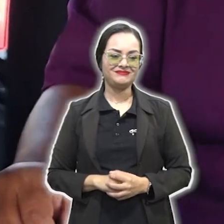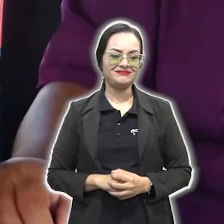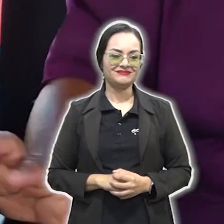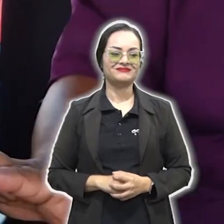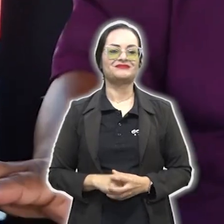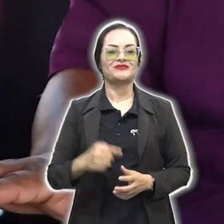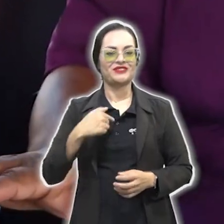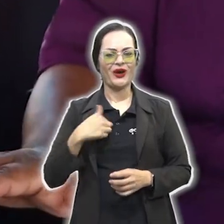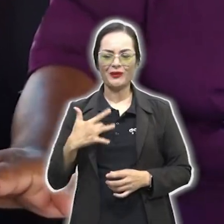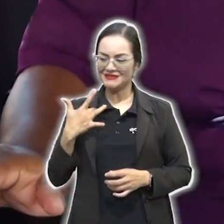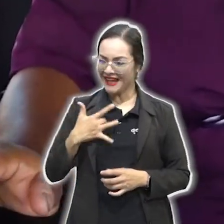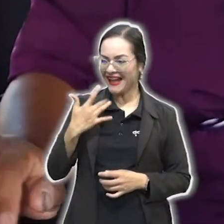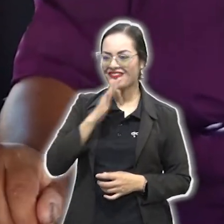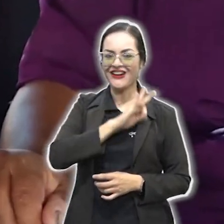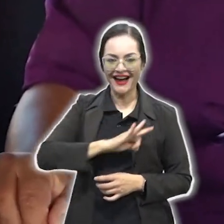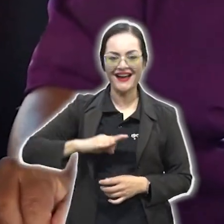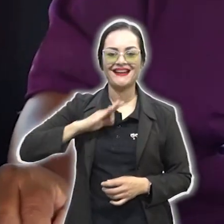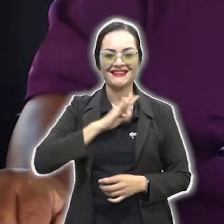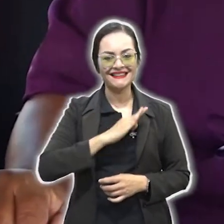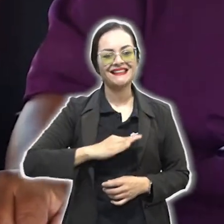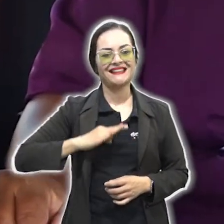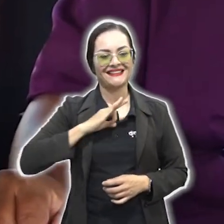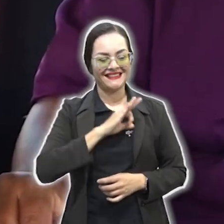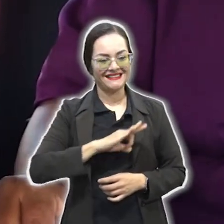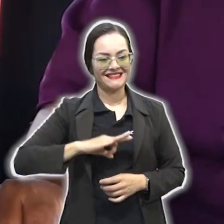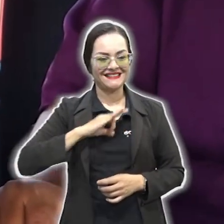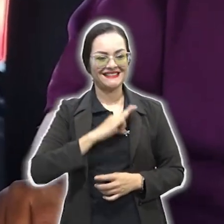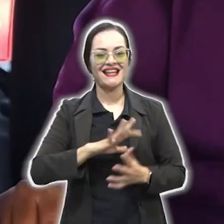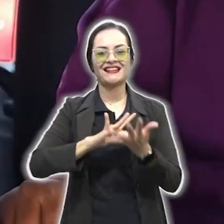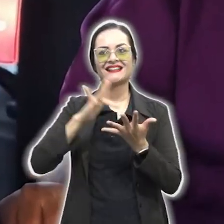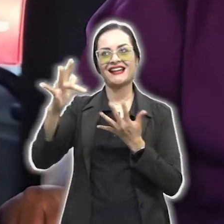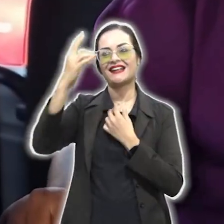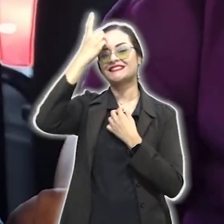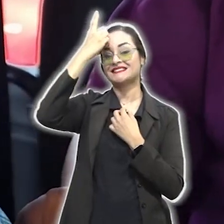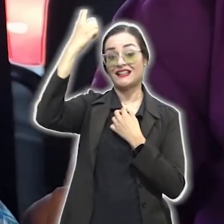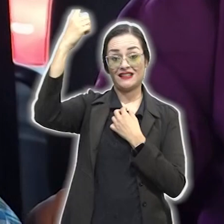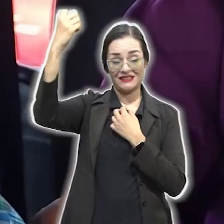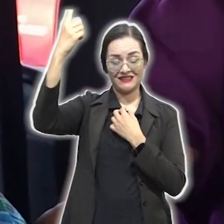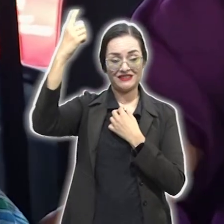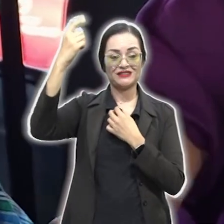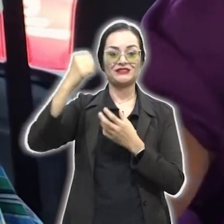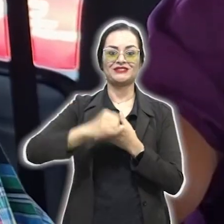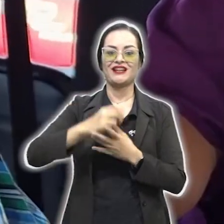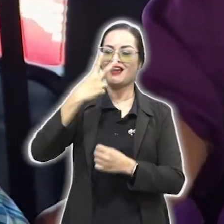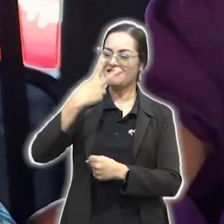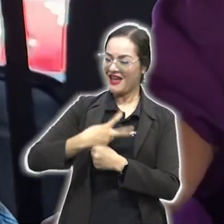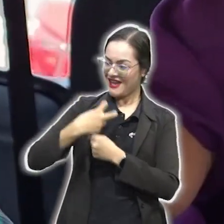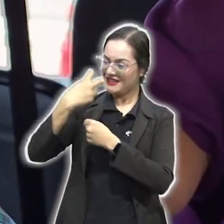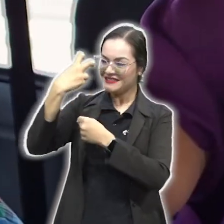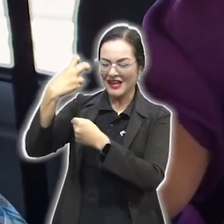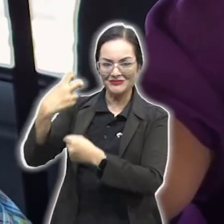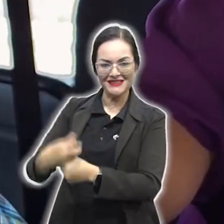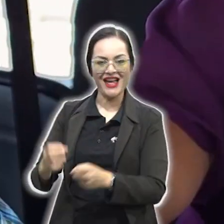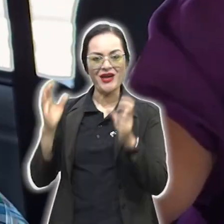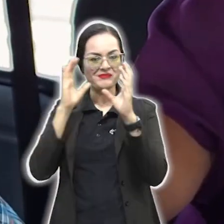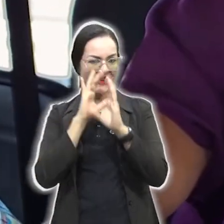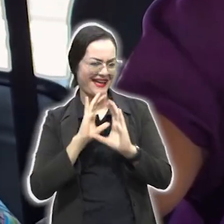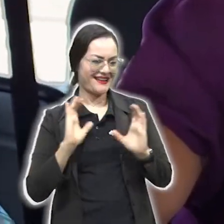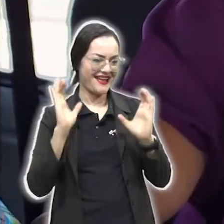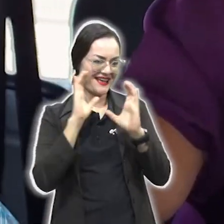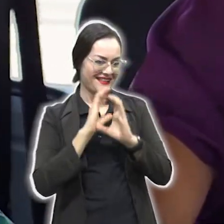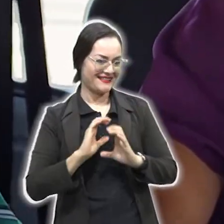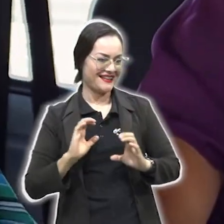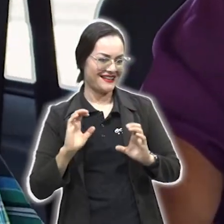Pues feliz de, gracias a Dios, ya nos invitaron a la hora de rancho